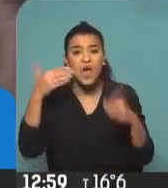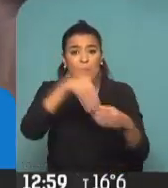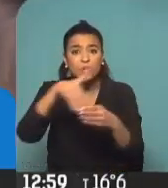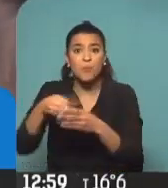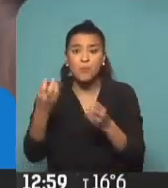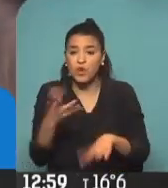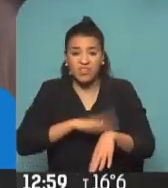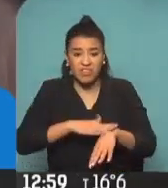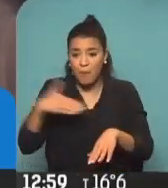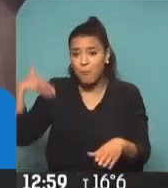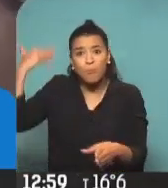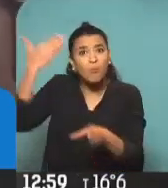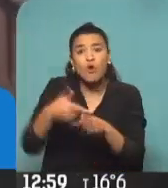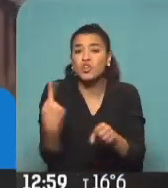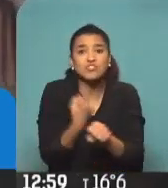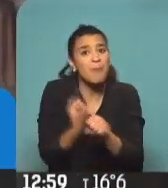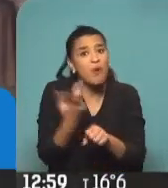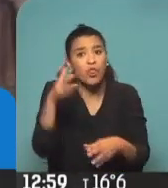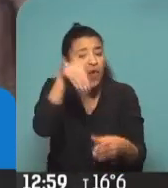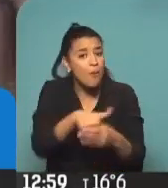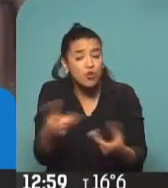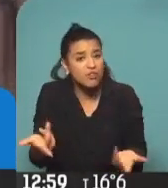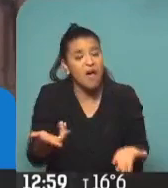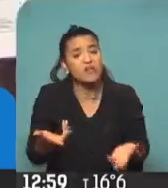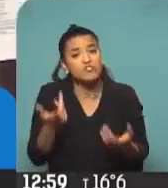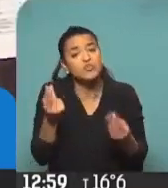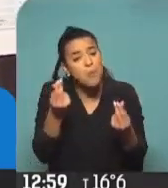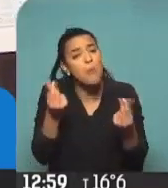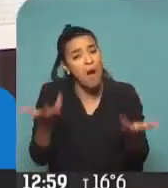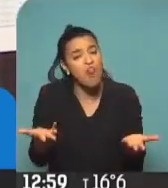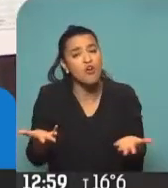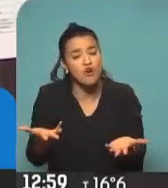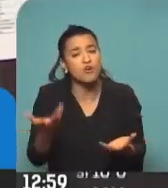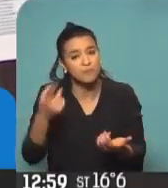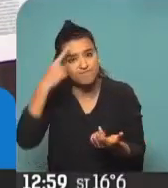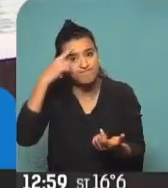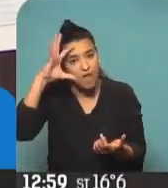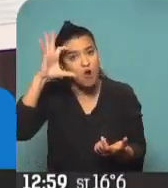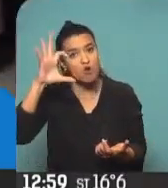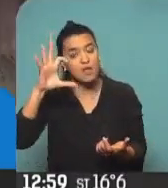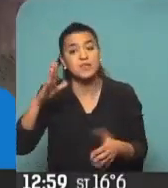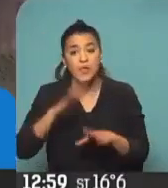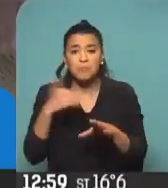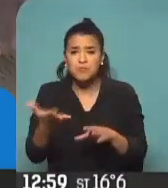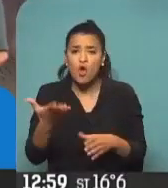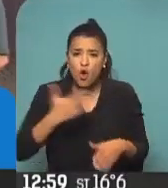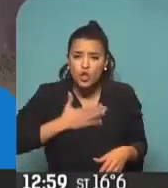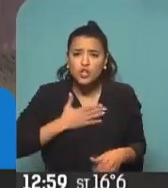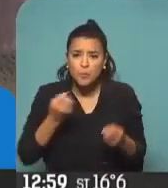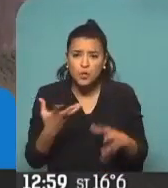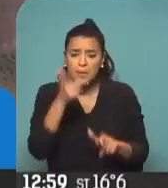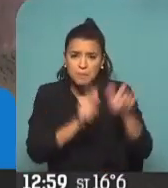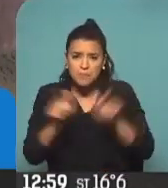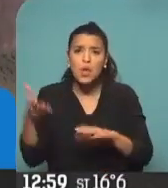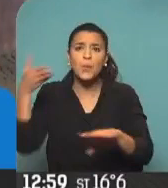durante mucho tiempo no lo pudieron hacer, me parece que es un valor que hay que tenerlo siempre presente. Y después, bueno, contento porque mucha gente, muchos